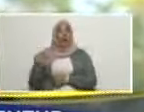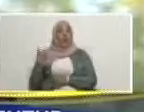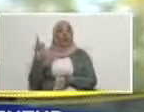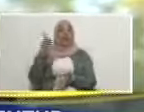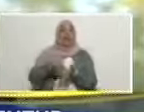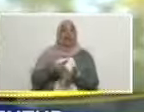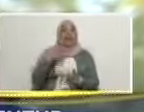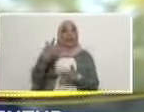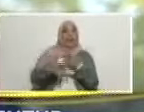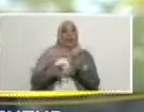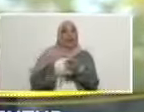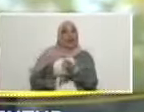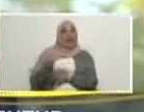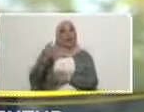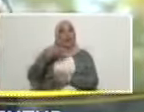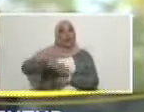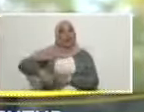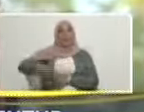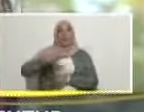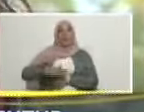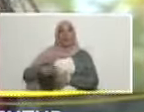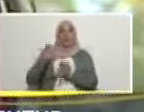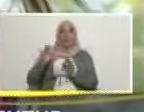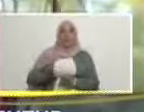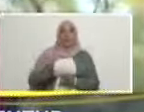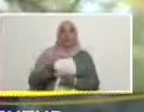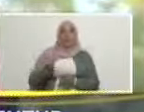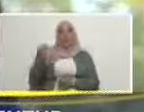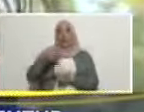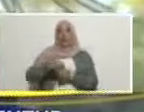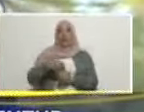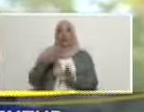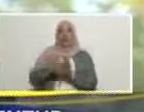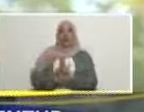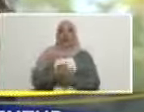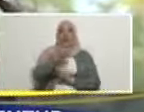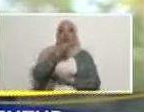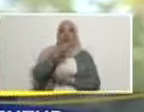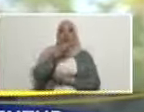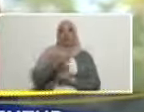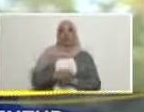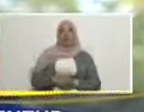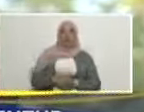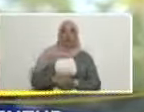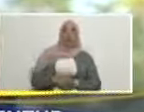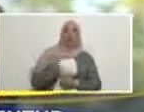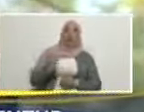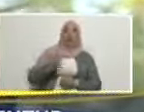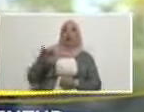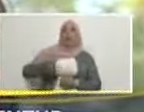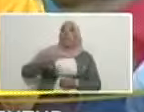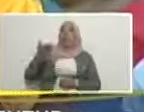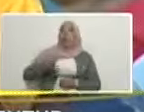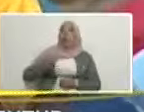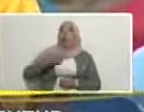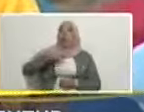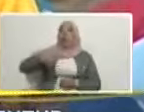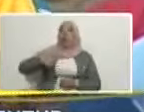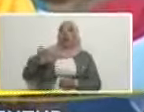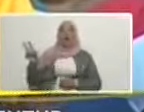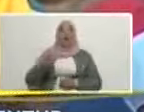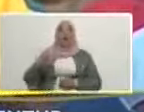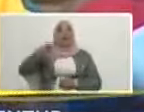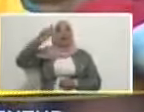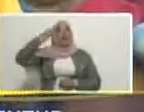un centro fundamental para que los jóvenes que quieran acceder a Lucash. Y es por eso, presidente, que es importante que nuestro país